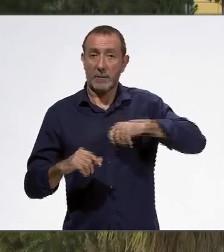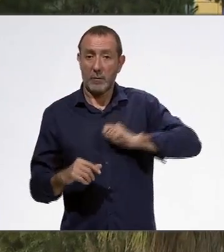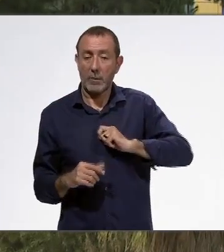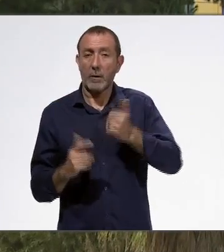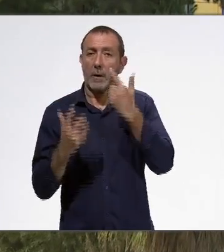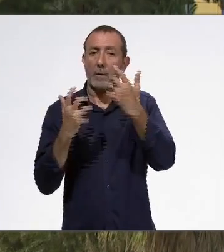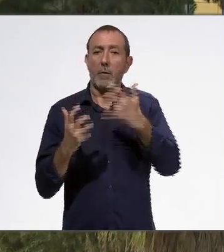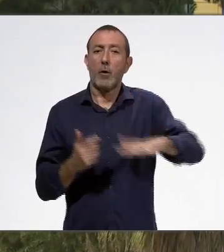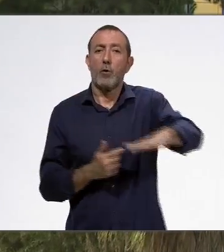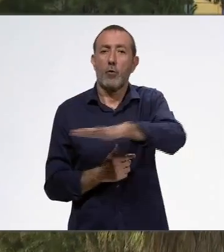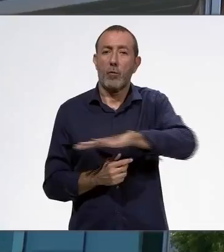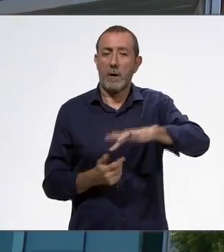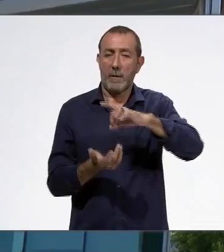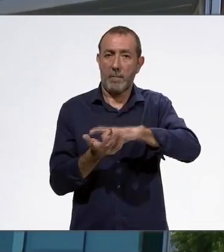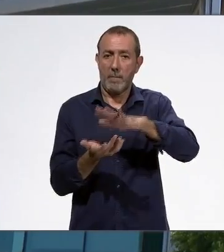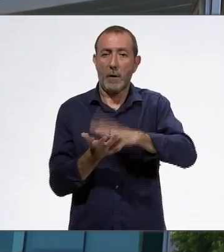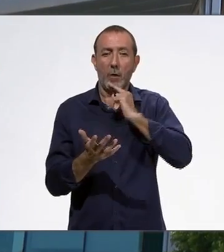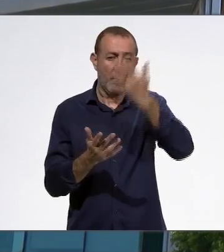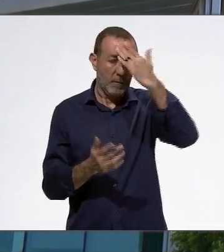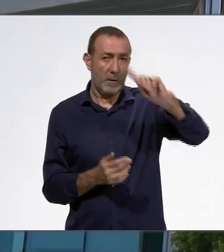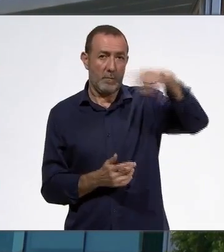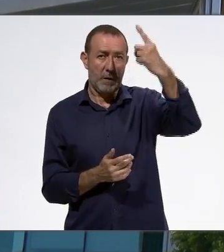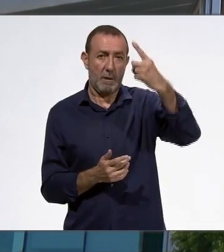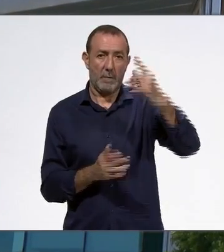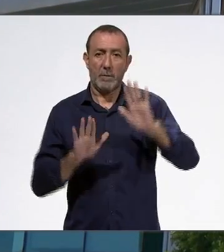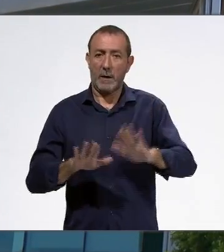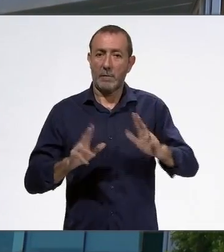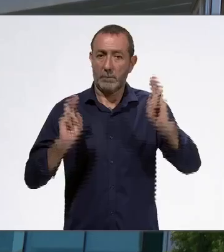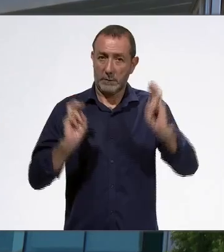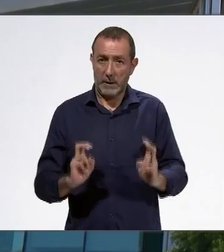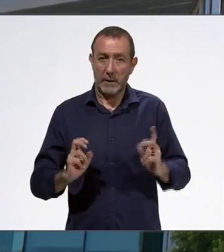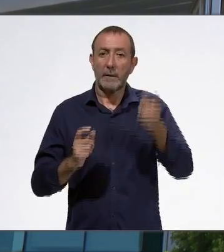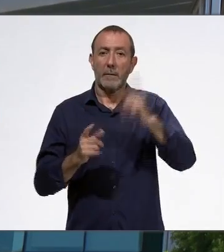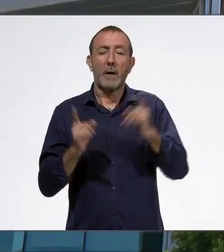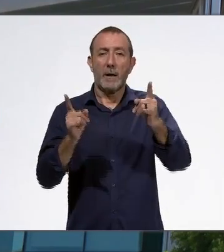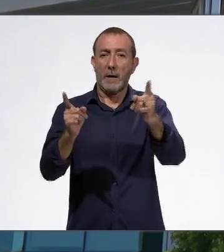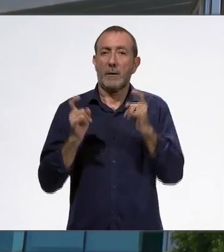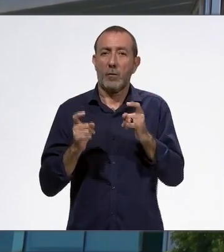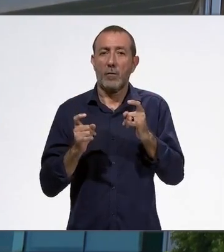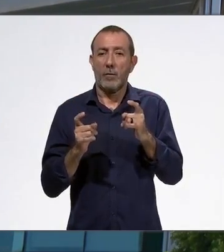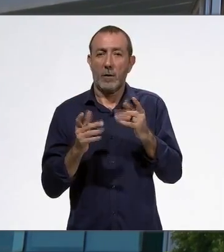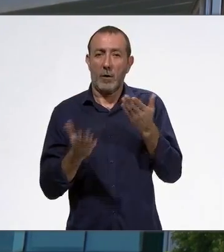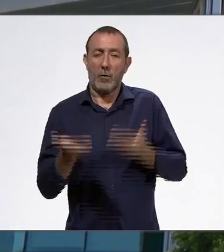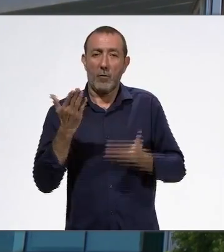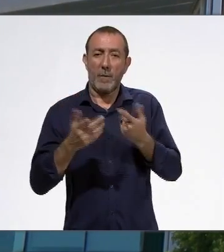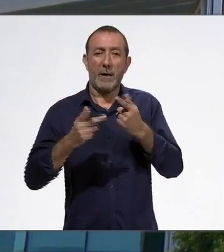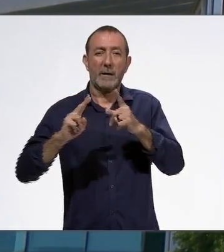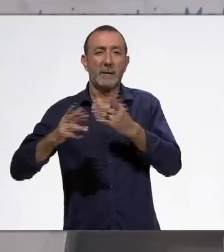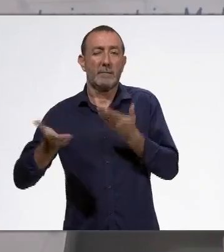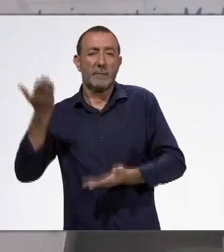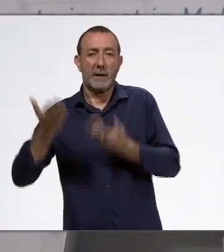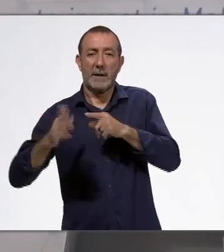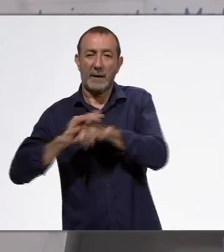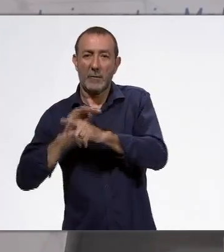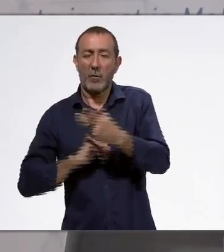resalta la localización geográfica como principal motivo para quedarse así como los atractivos del territorio frente a la burocracia la